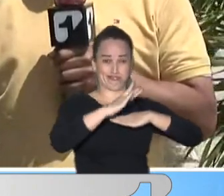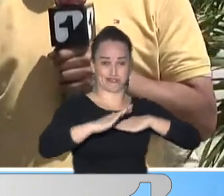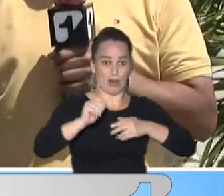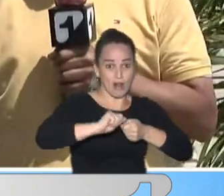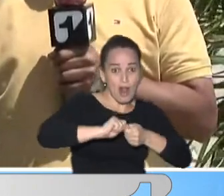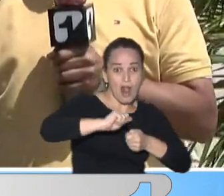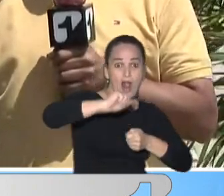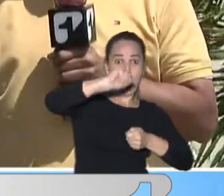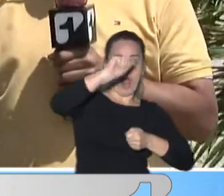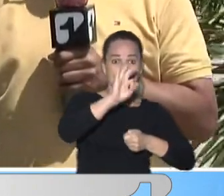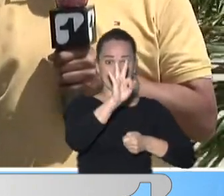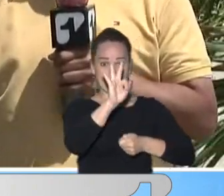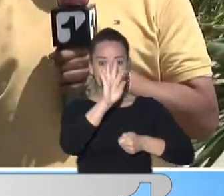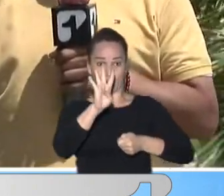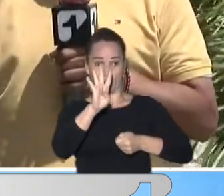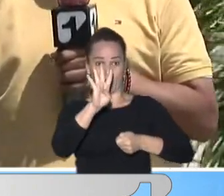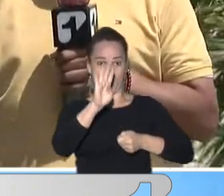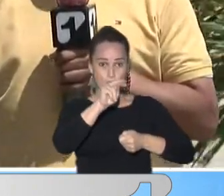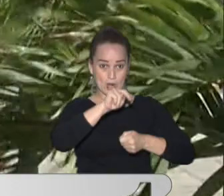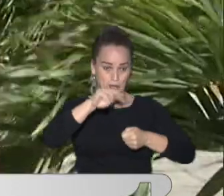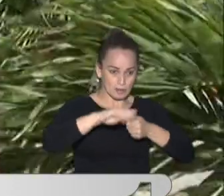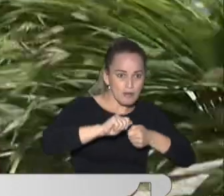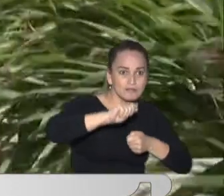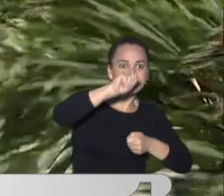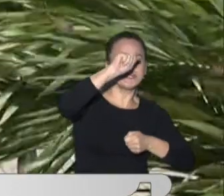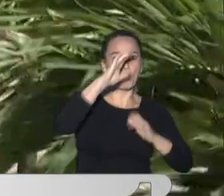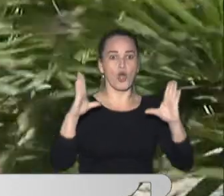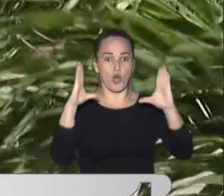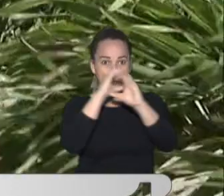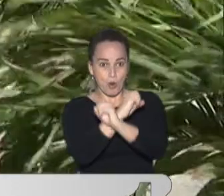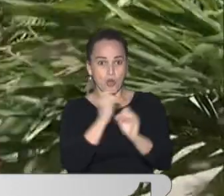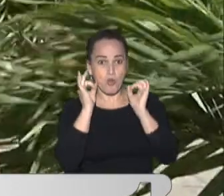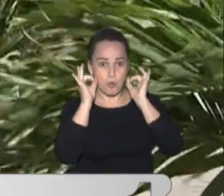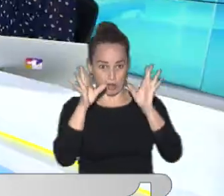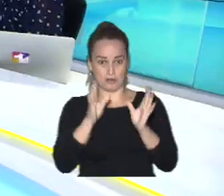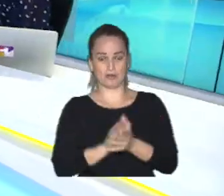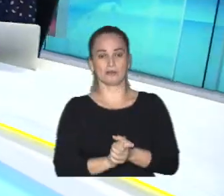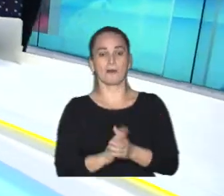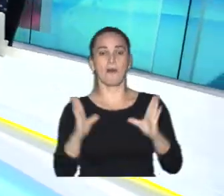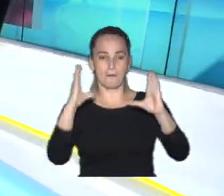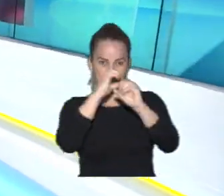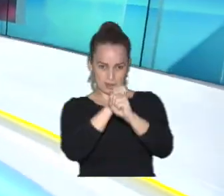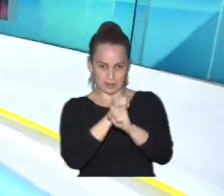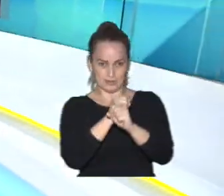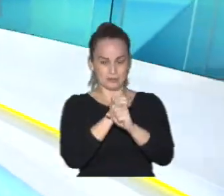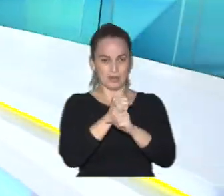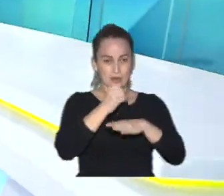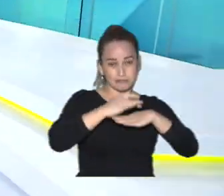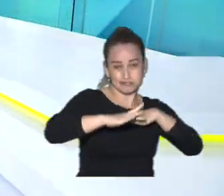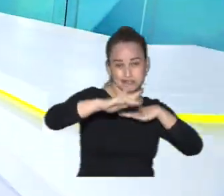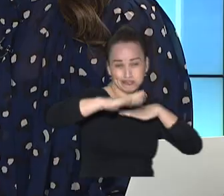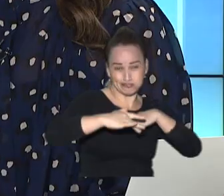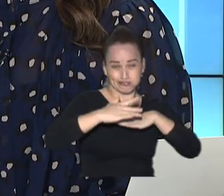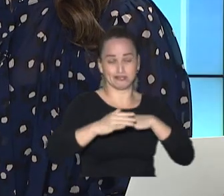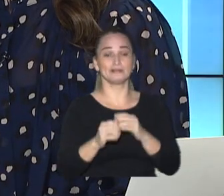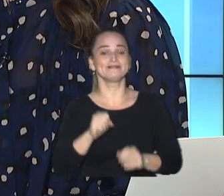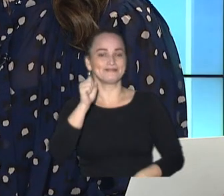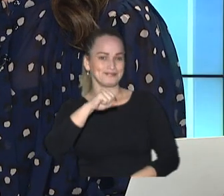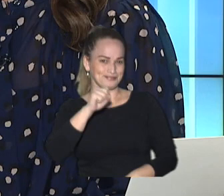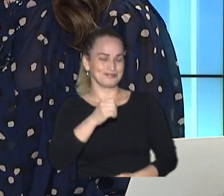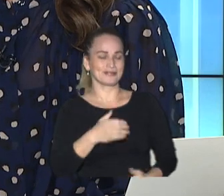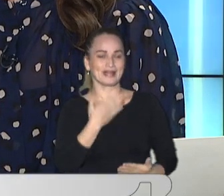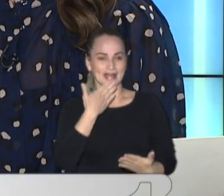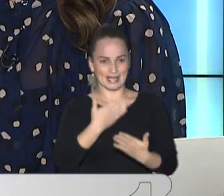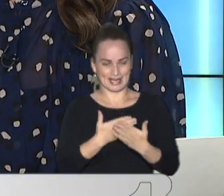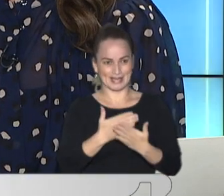4 metros en horas de la noche. Más adelante, Luisa, tendremos desarrollo de estas noticias desde Barranquilla. Así es, Jorge, muchas gracias. Y